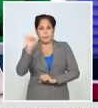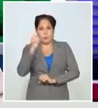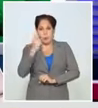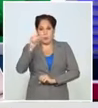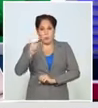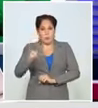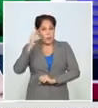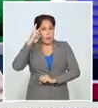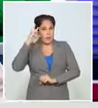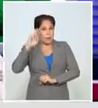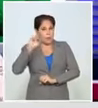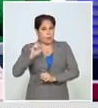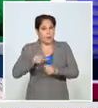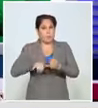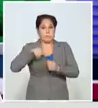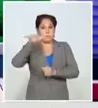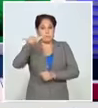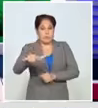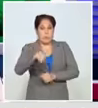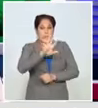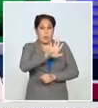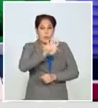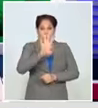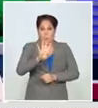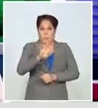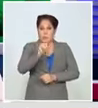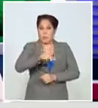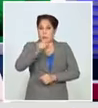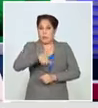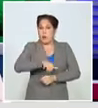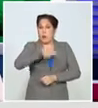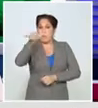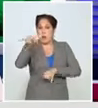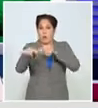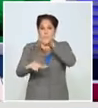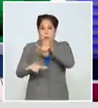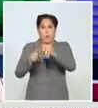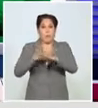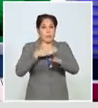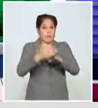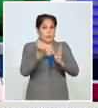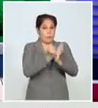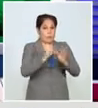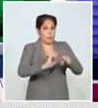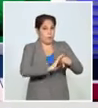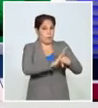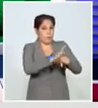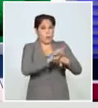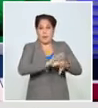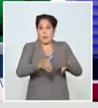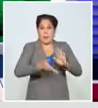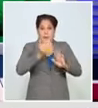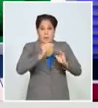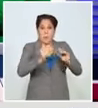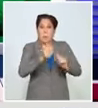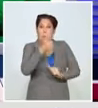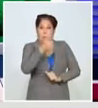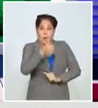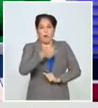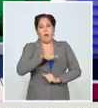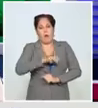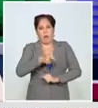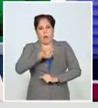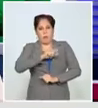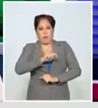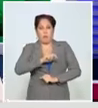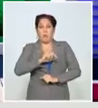los 54 retornados a sus países después del diagnóstico. Nuevamente ayer se